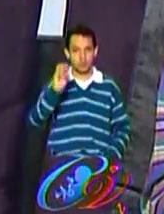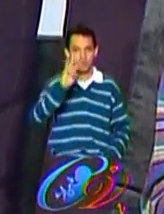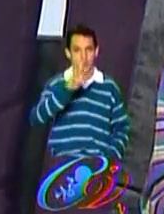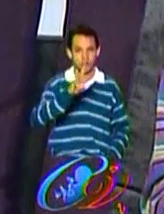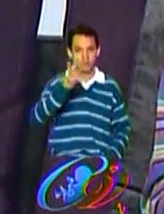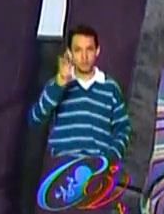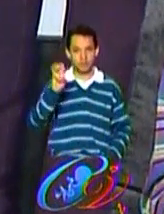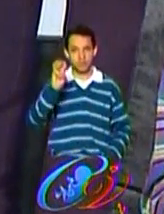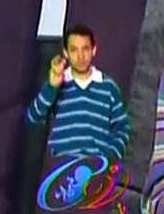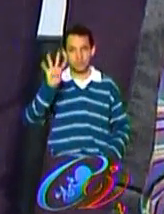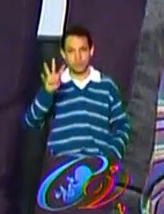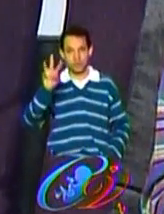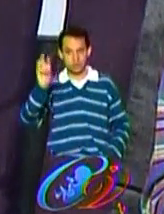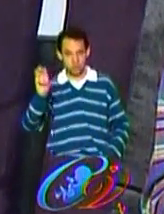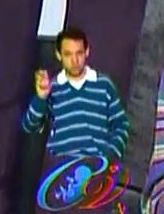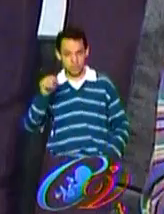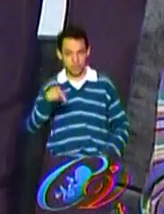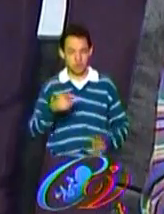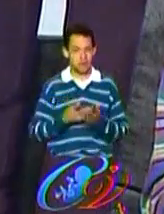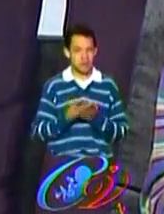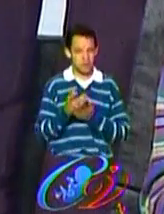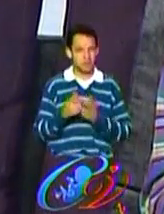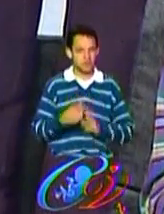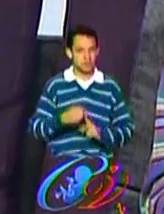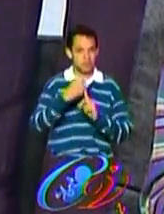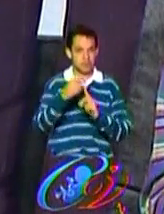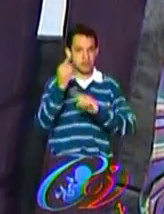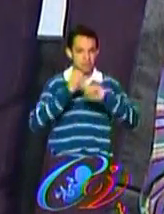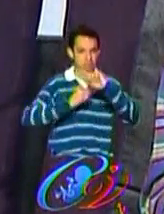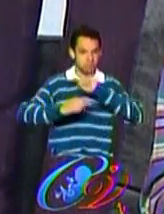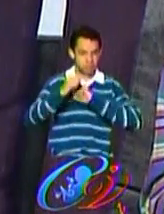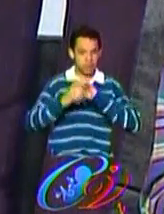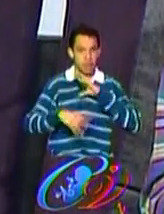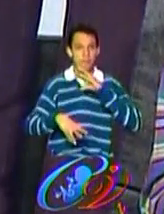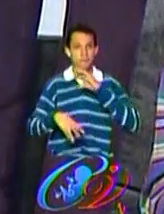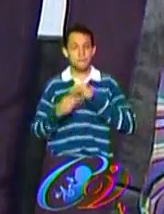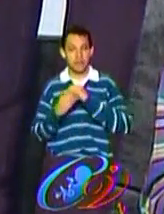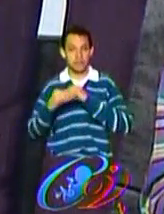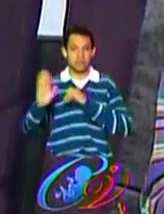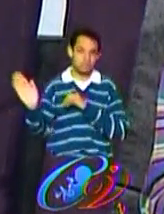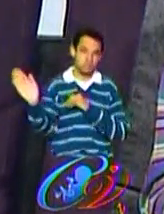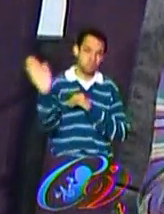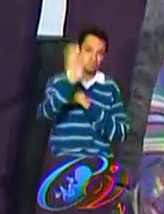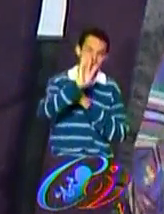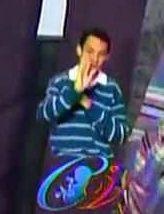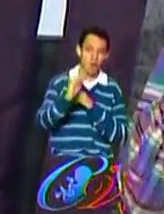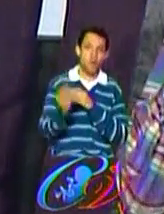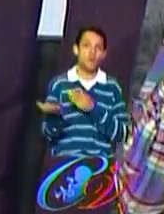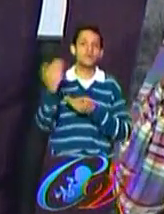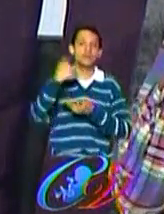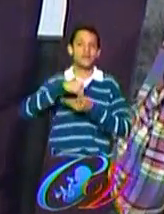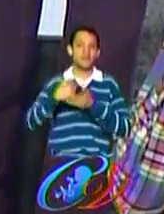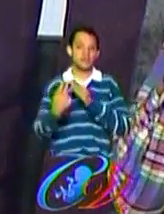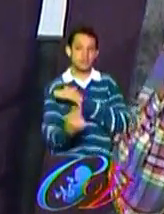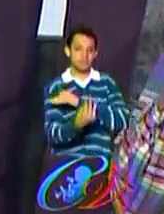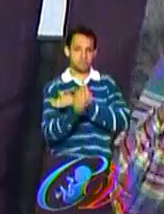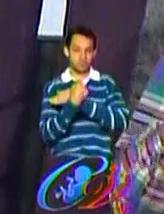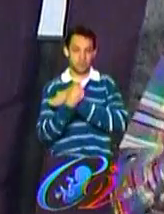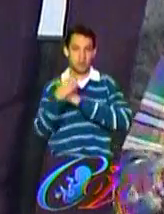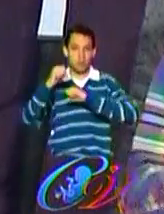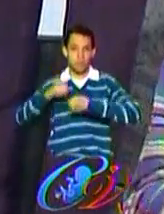880-3848. Vamos a nuestra píldora de optimismo y hoy estaremos compartiendo un tema muy interesante y tiene que ver con los procesos